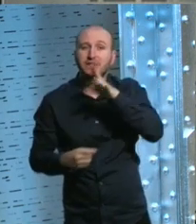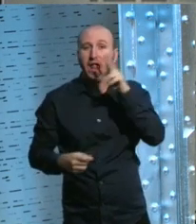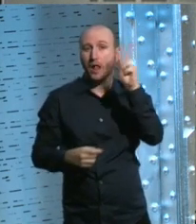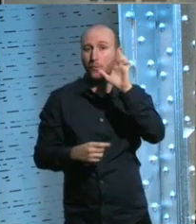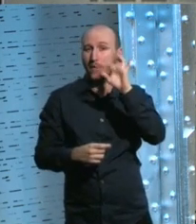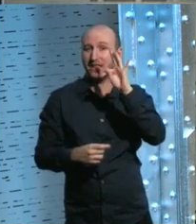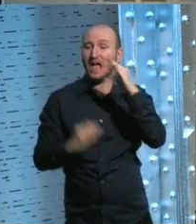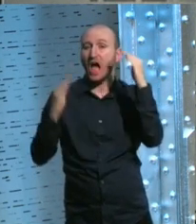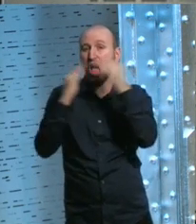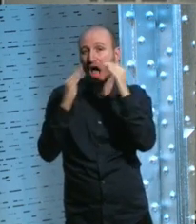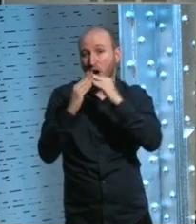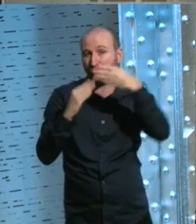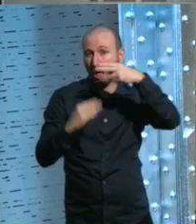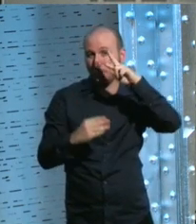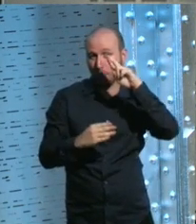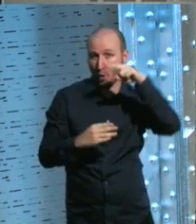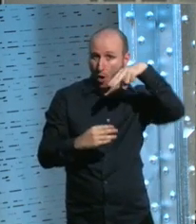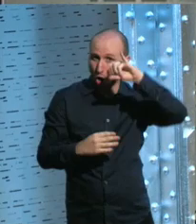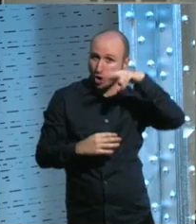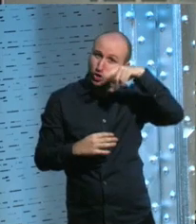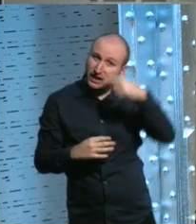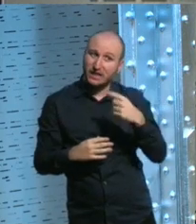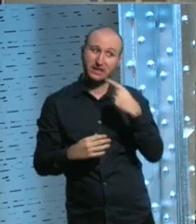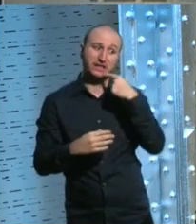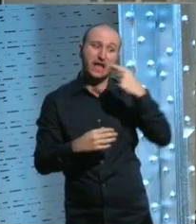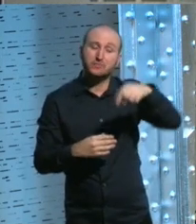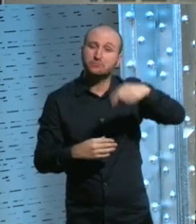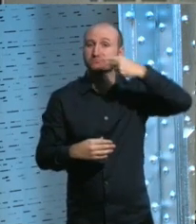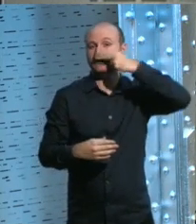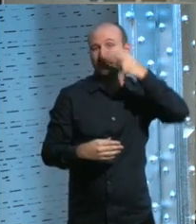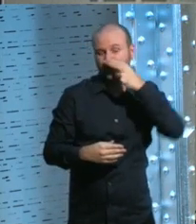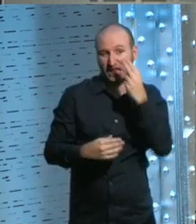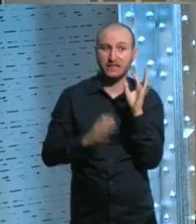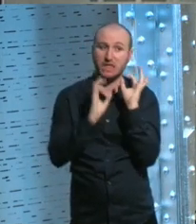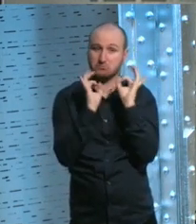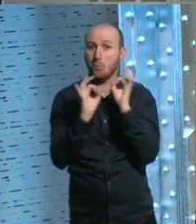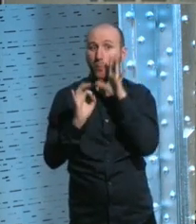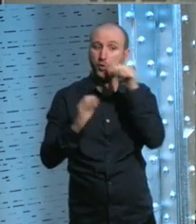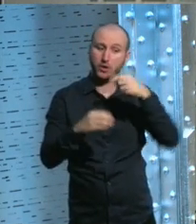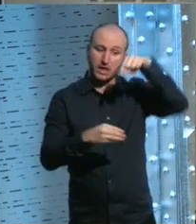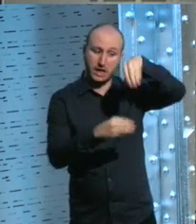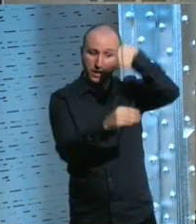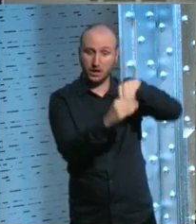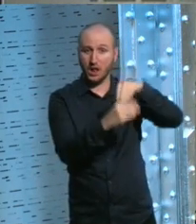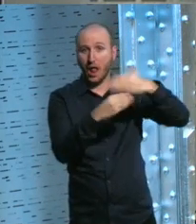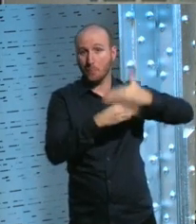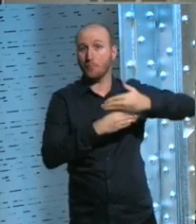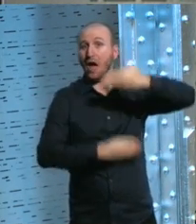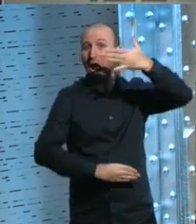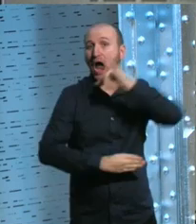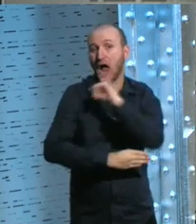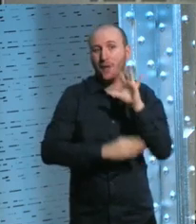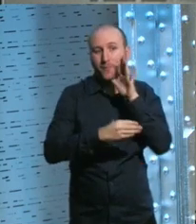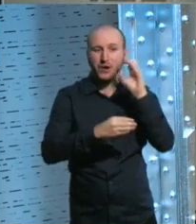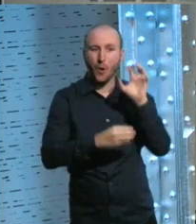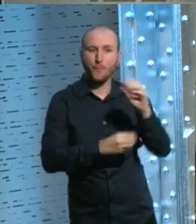porque sí estuve en Berlín, donde es interesante porque hay una pared, pero la pared tiene